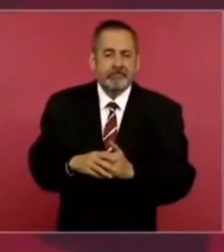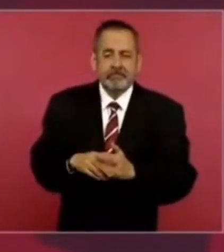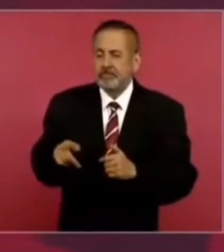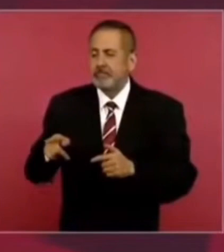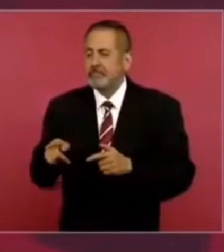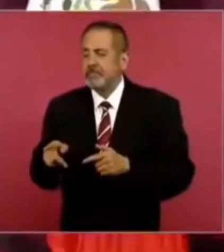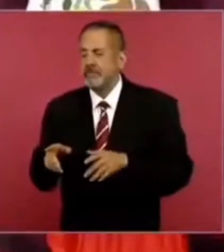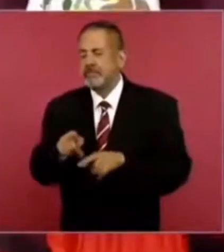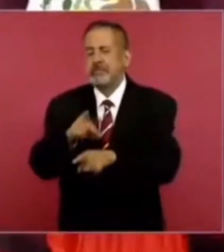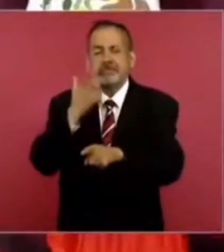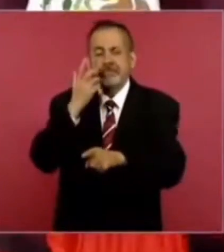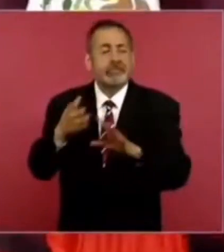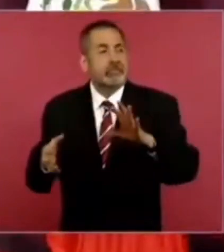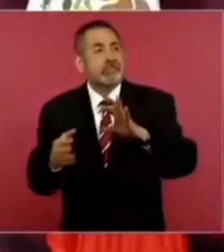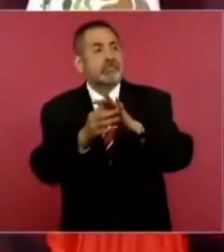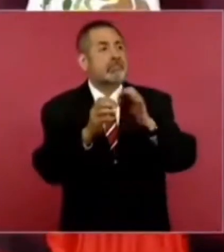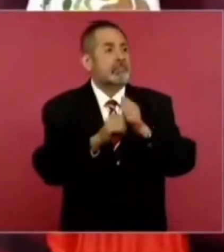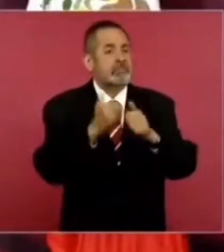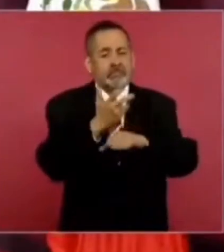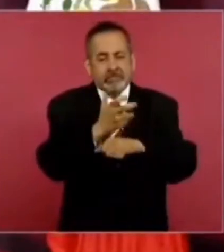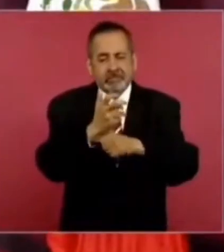Estados Unidos o no.